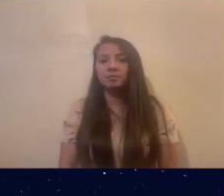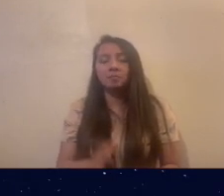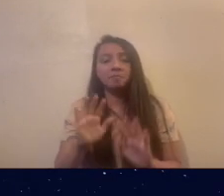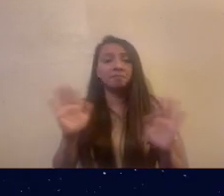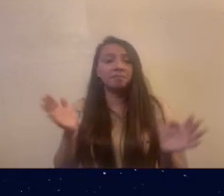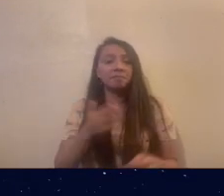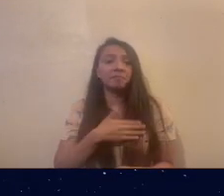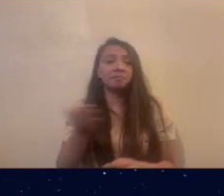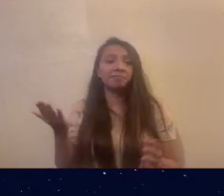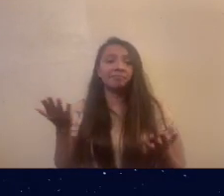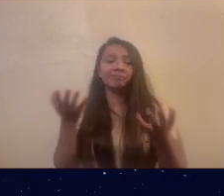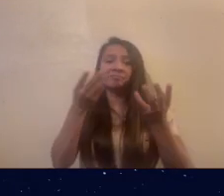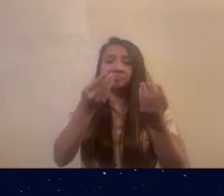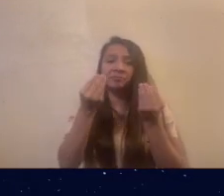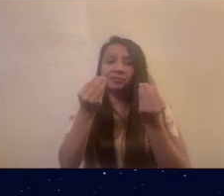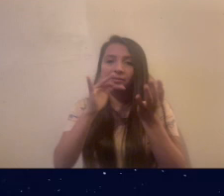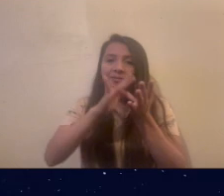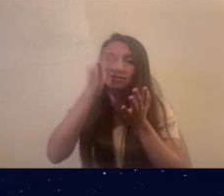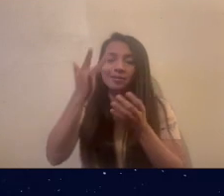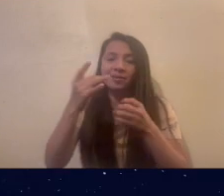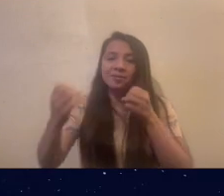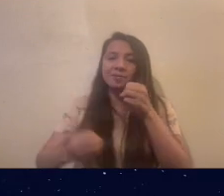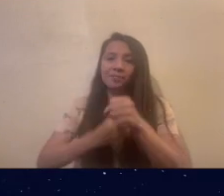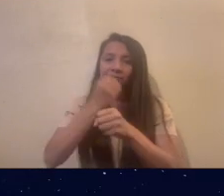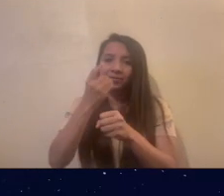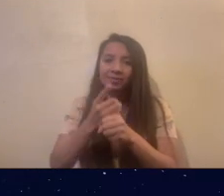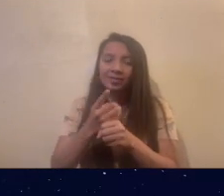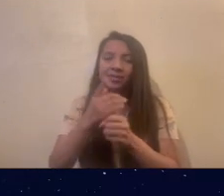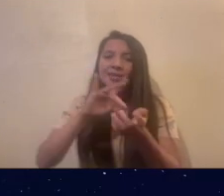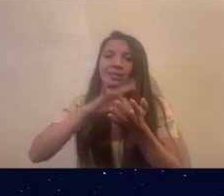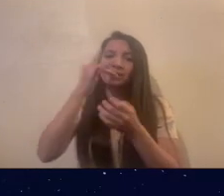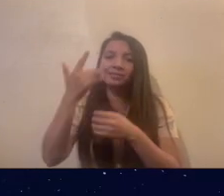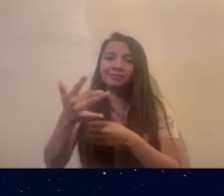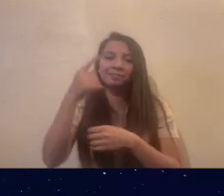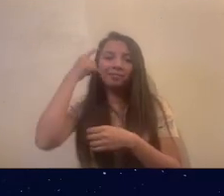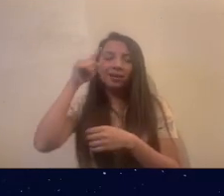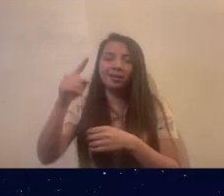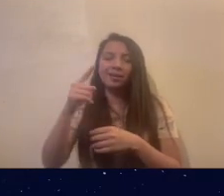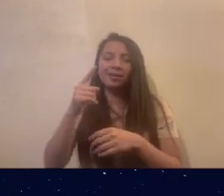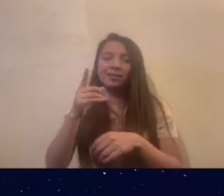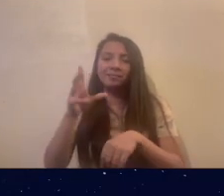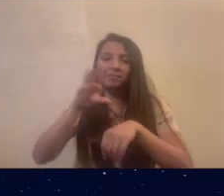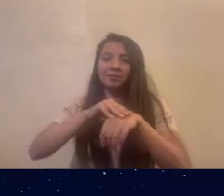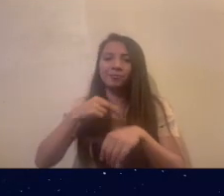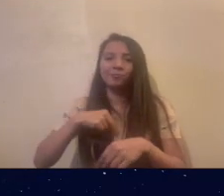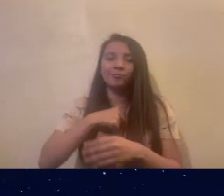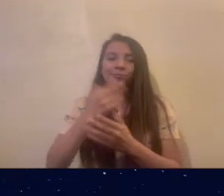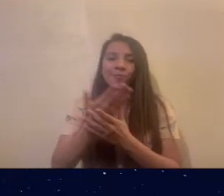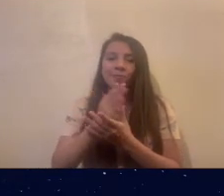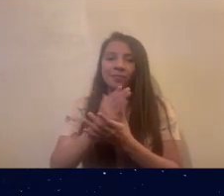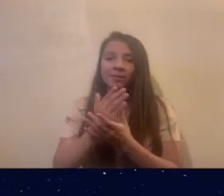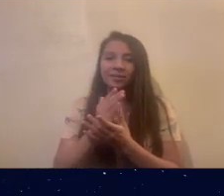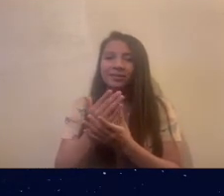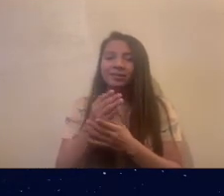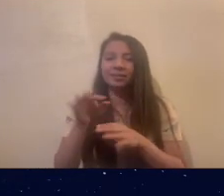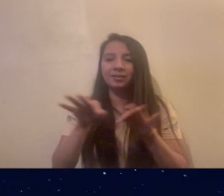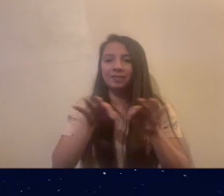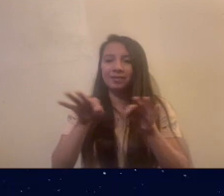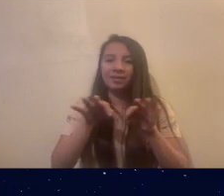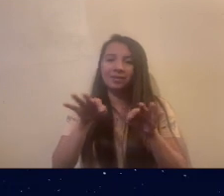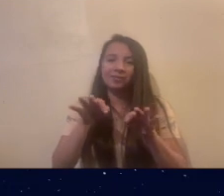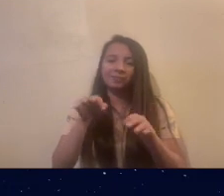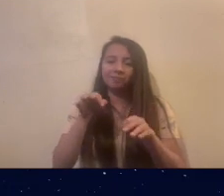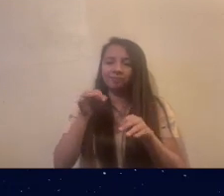Bueno, Patricia, nuevamente muchísimas gracias por esta oportunidad, por dejarnos compartir este trabajo que realizamos